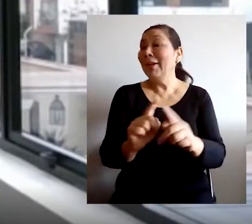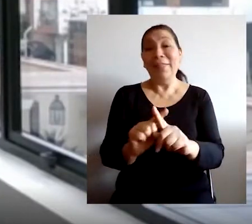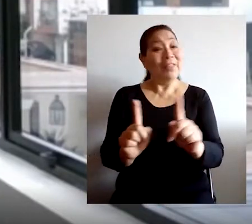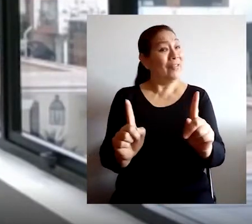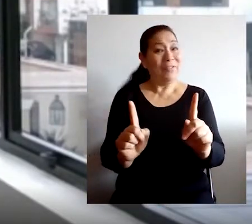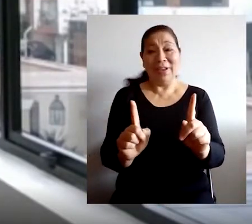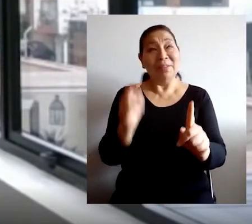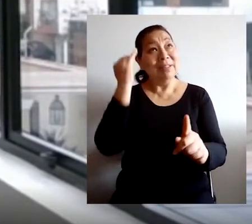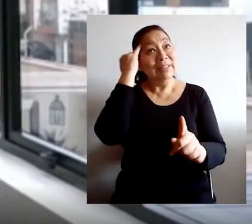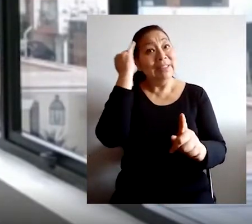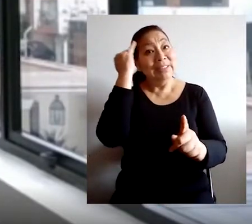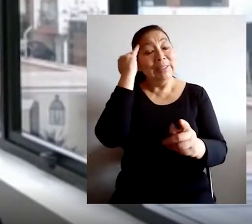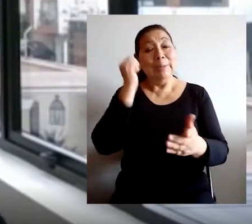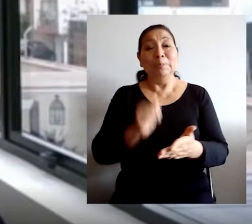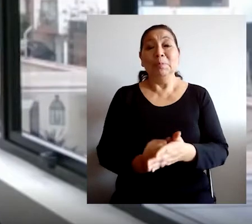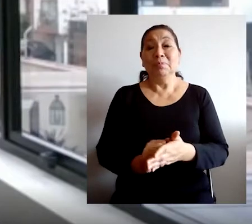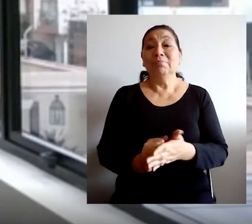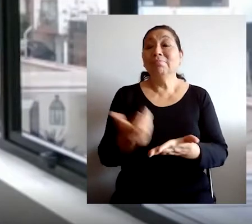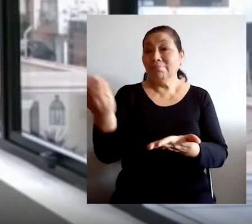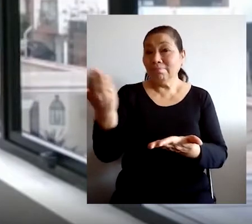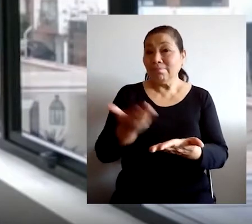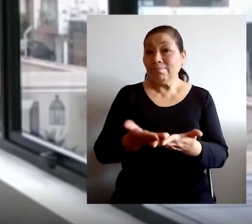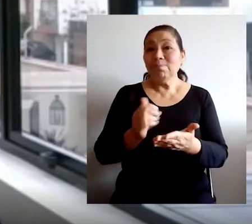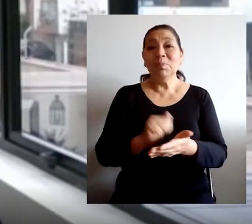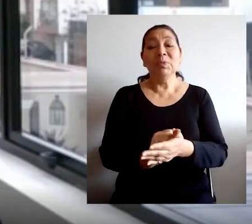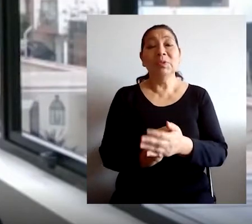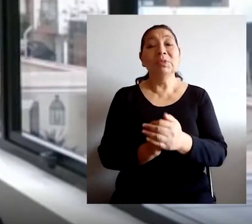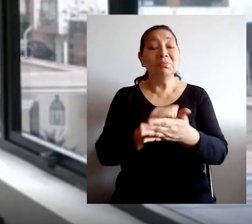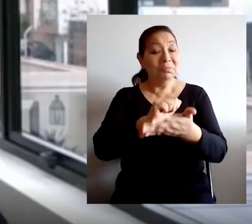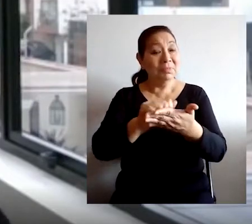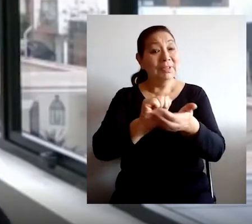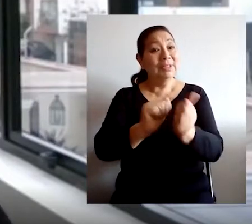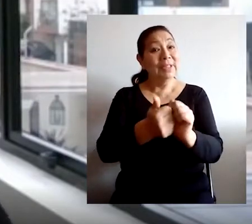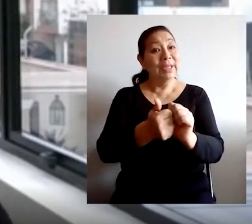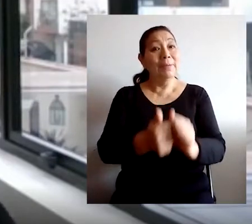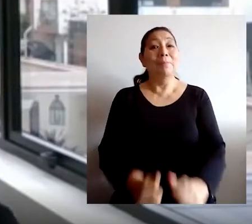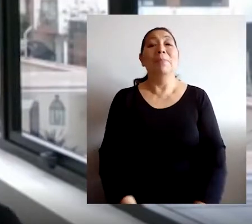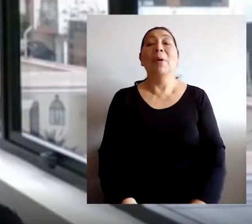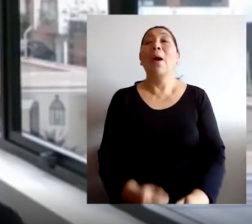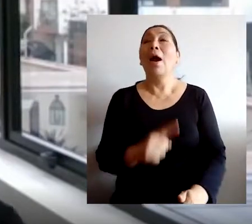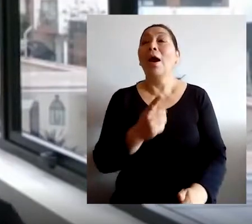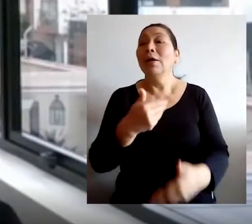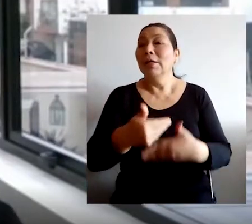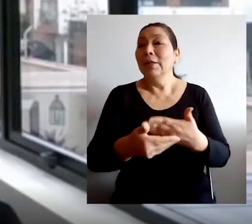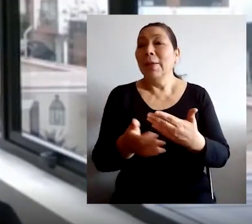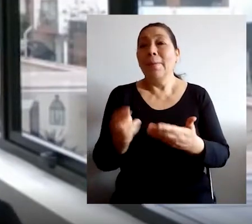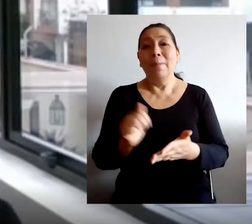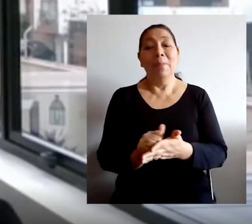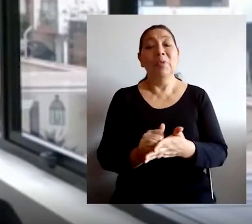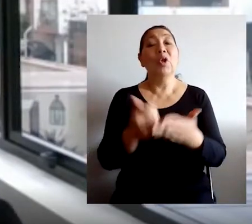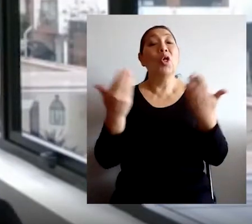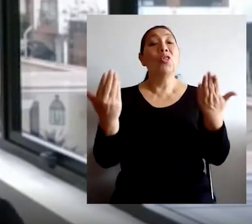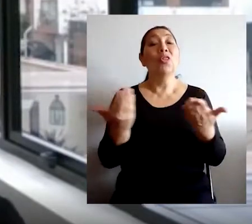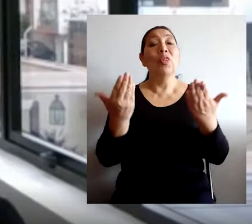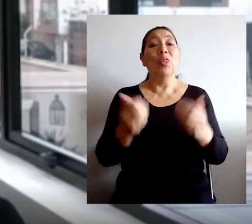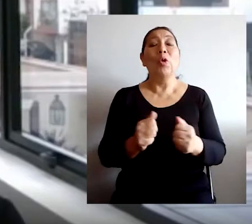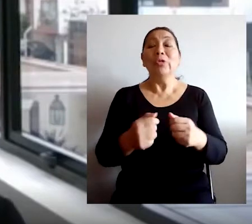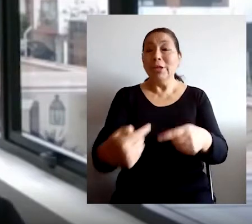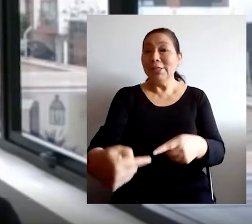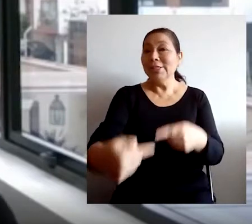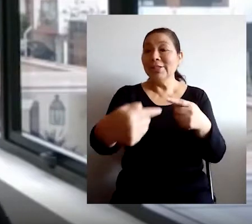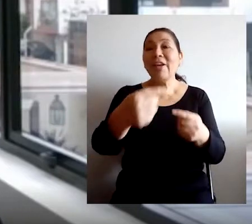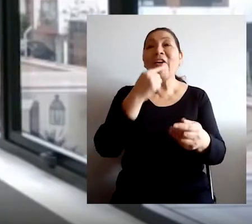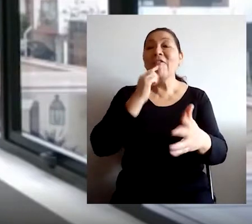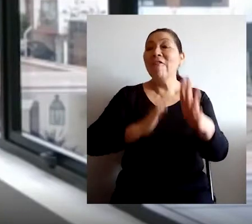distinta? Imaginemos, se le manda un ejecutivo con una letra de cambio y hay un proceso penal en donde se discute